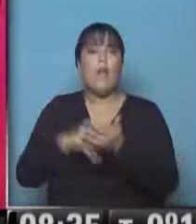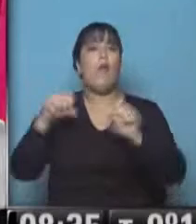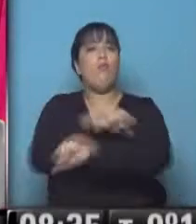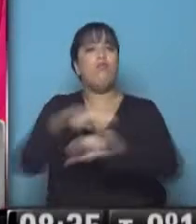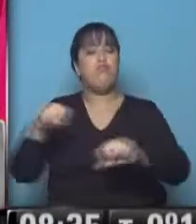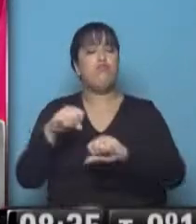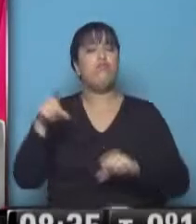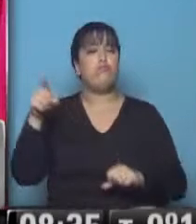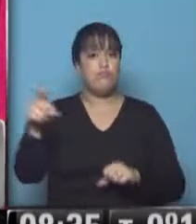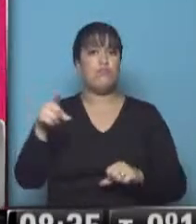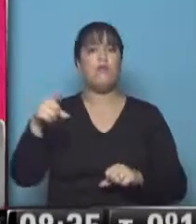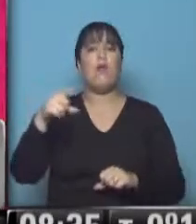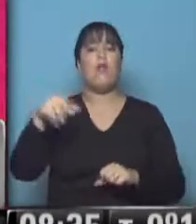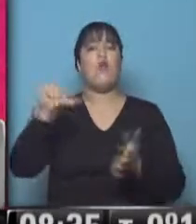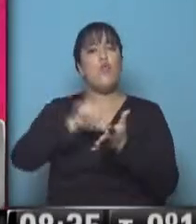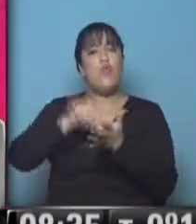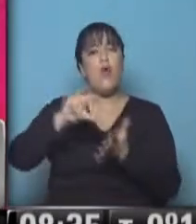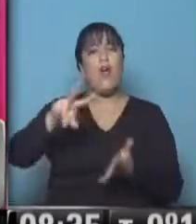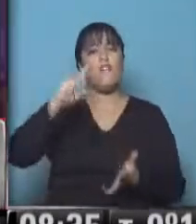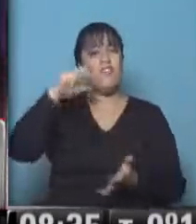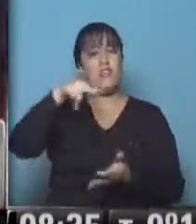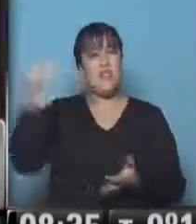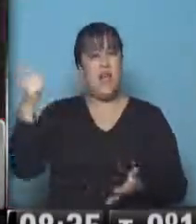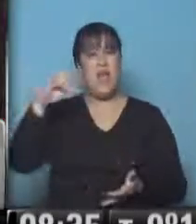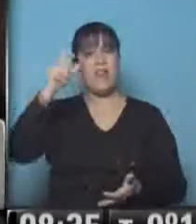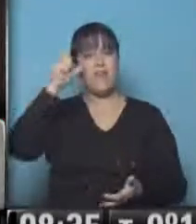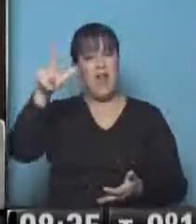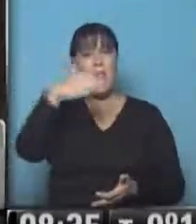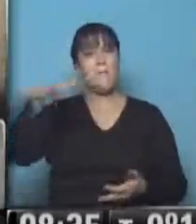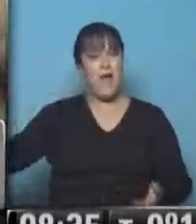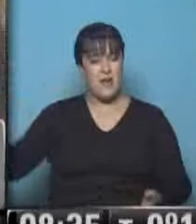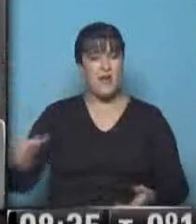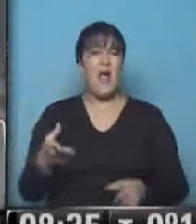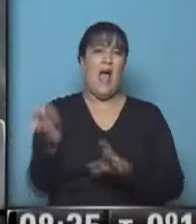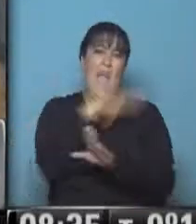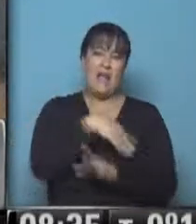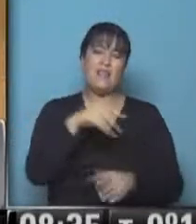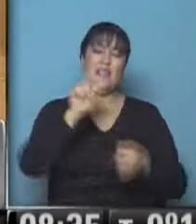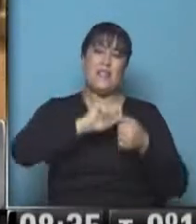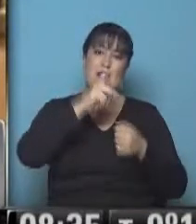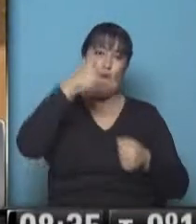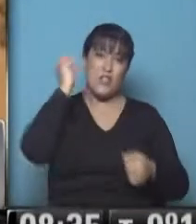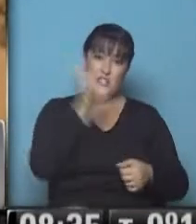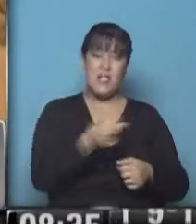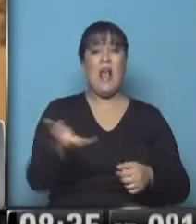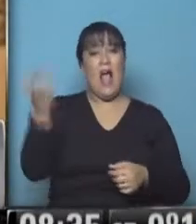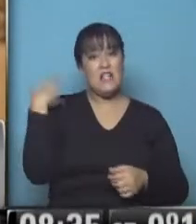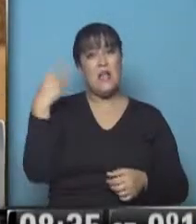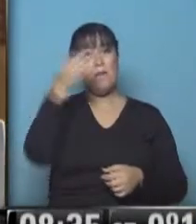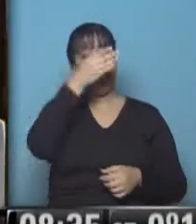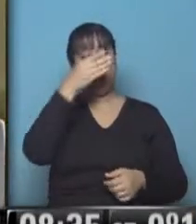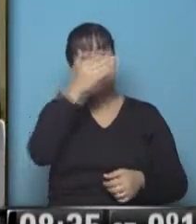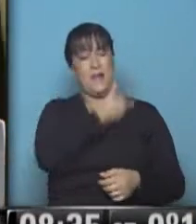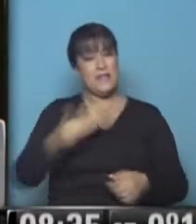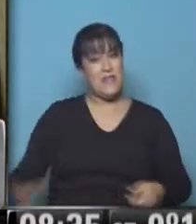en villas del mar se suma a la que hubo en santiago de chile y por esa razón ayer estuvo la presidenta michelle bachelet con